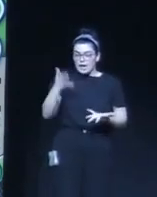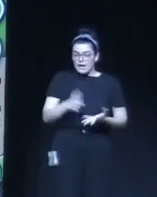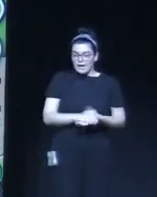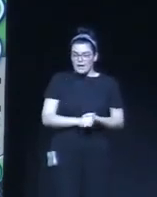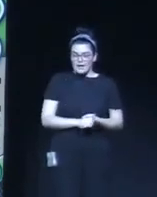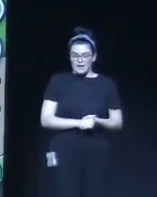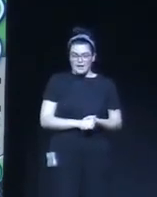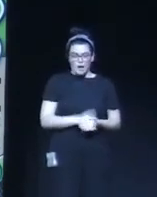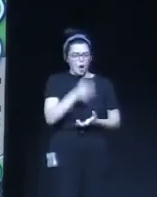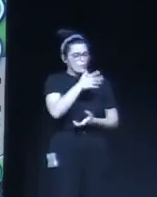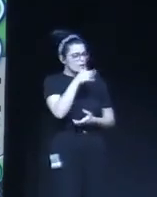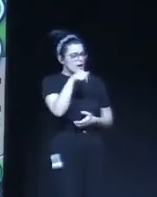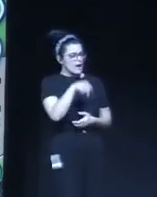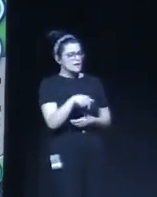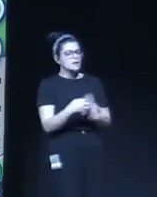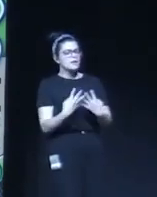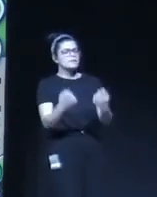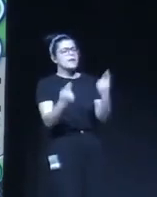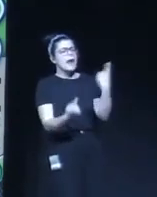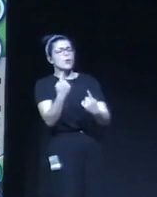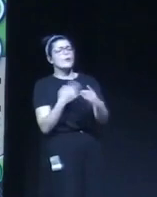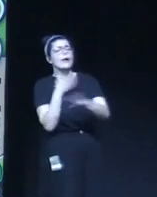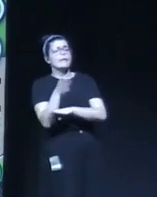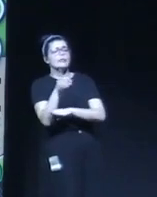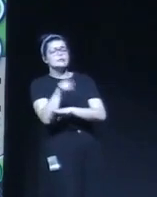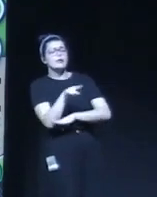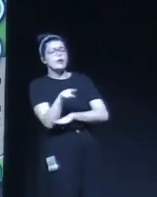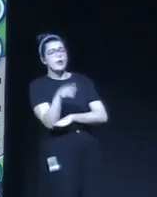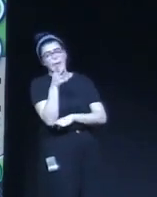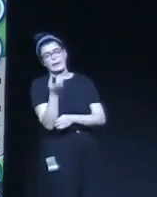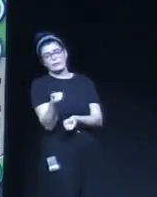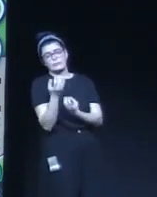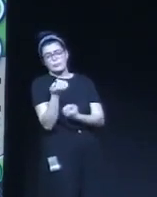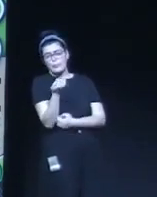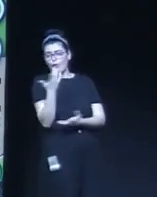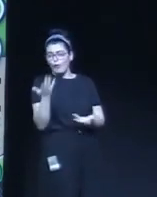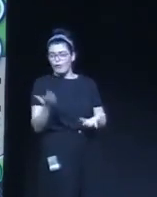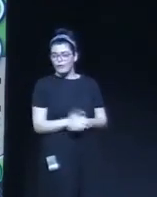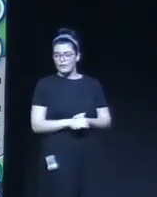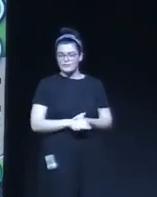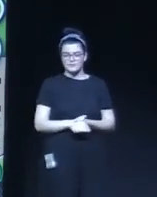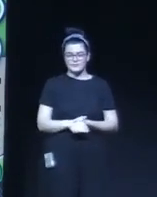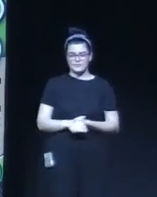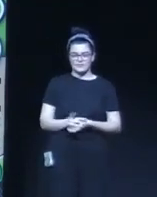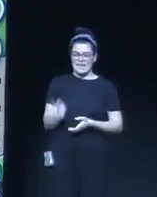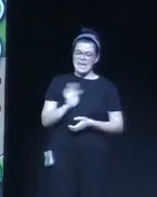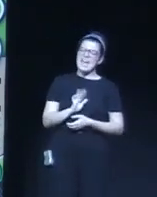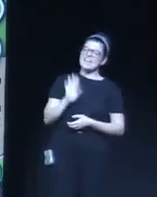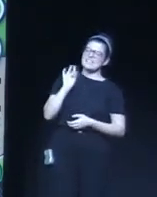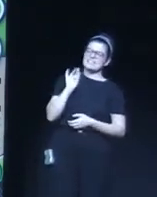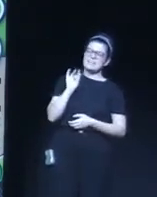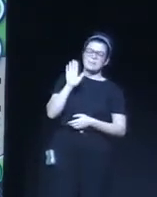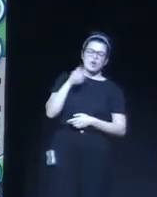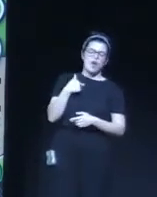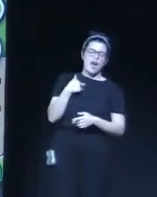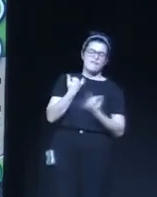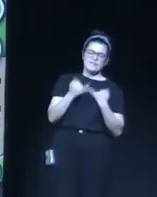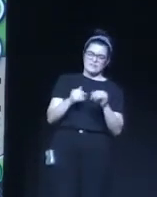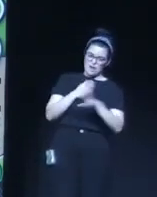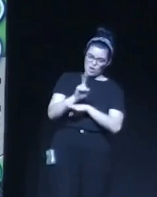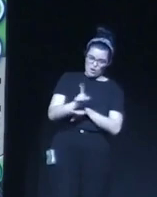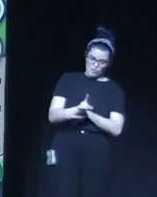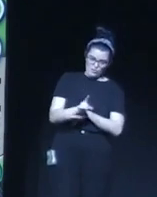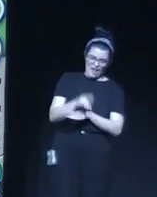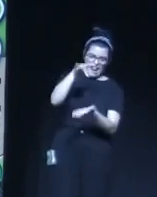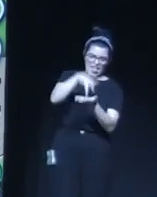sé, ¿aquí ha habido alguien que haya ido? Digo, para que nos cuentes un poco. Sí, pero no al festival. Ah, mira. ¿Eh? Tú has ido, pero al